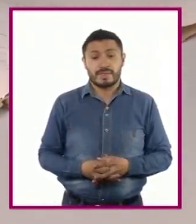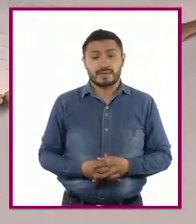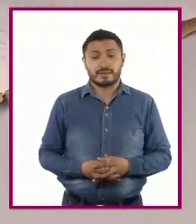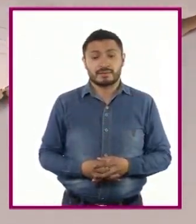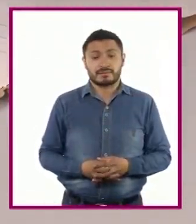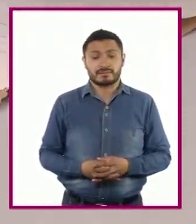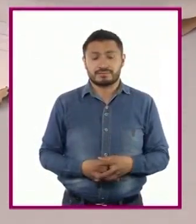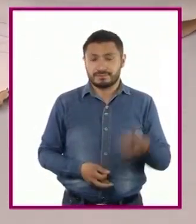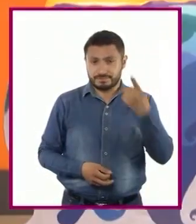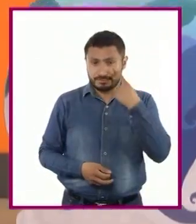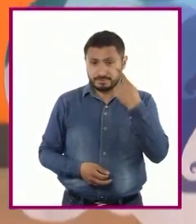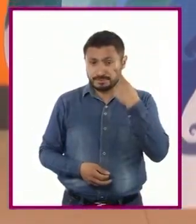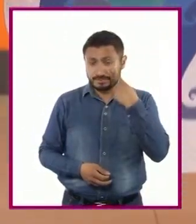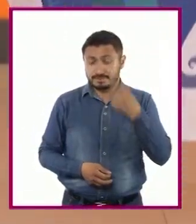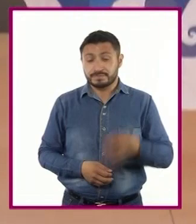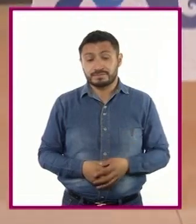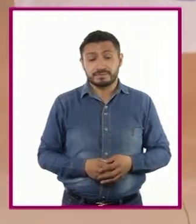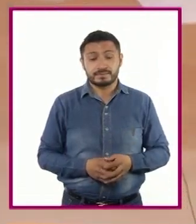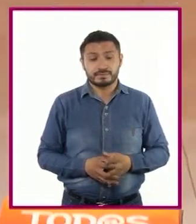Pues mira,